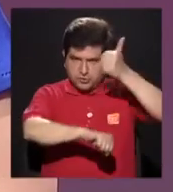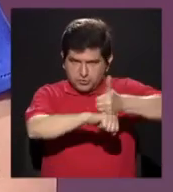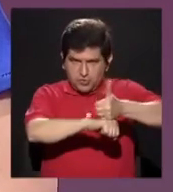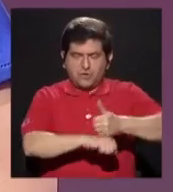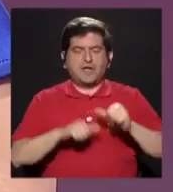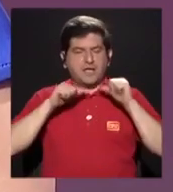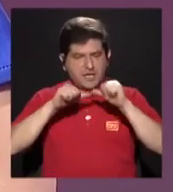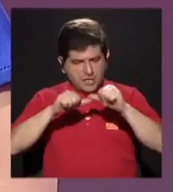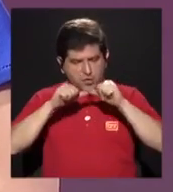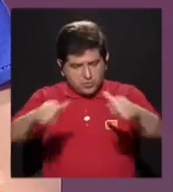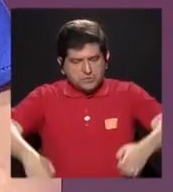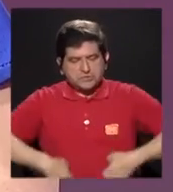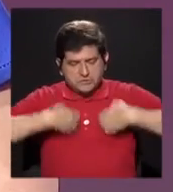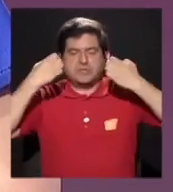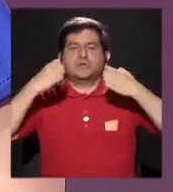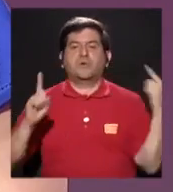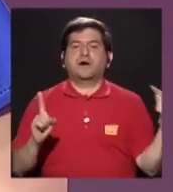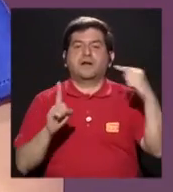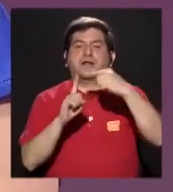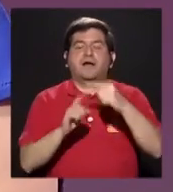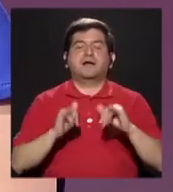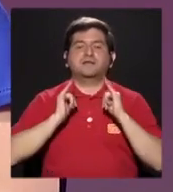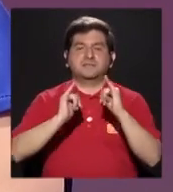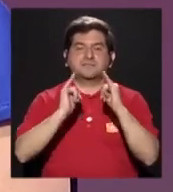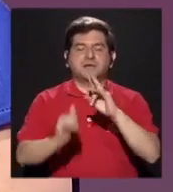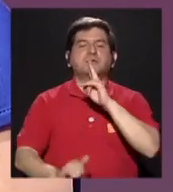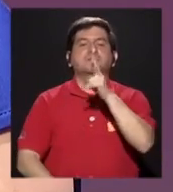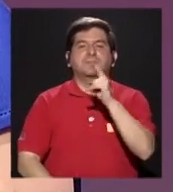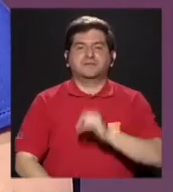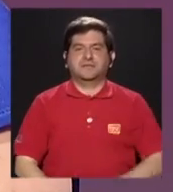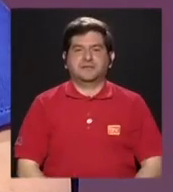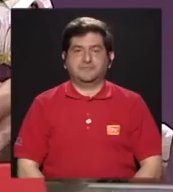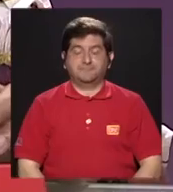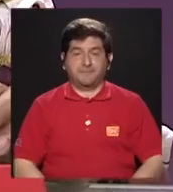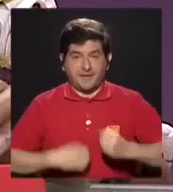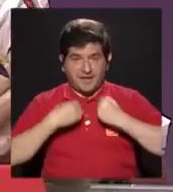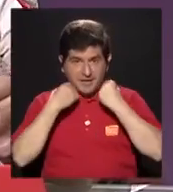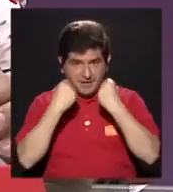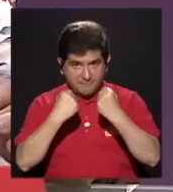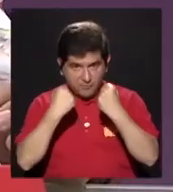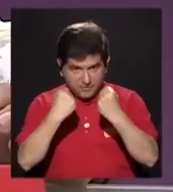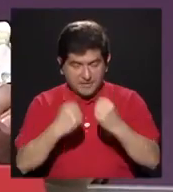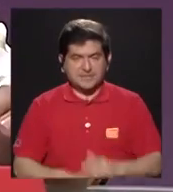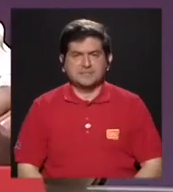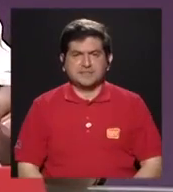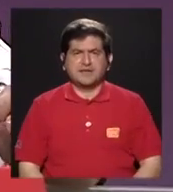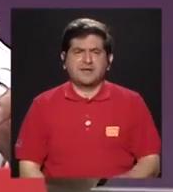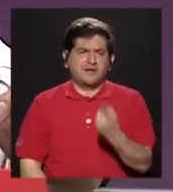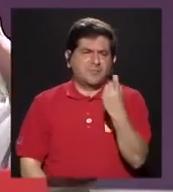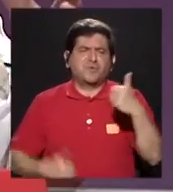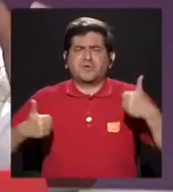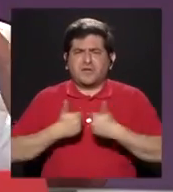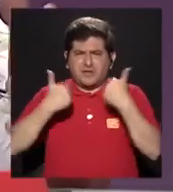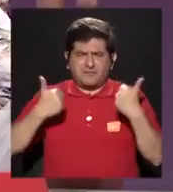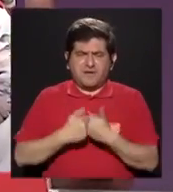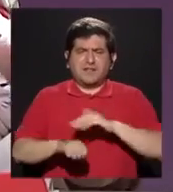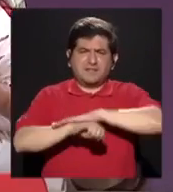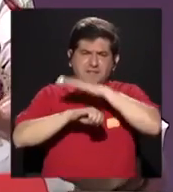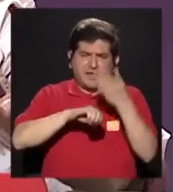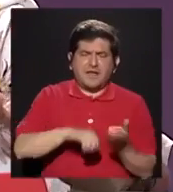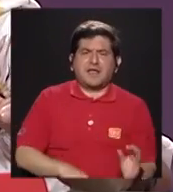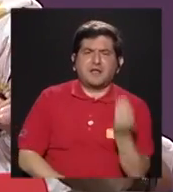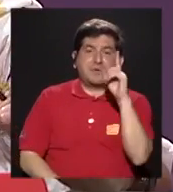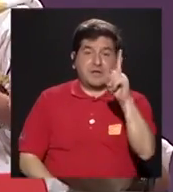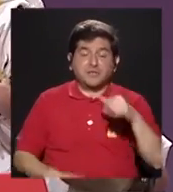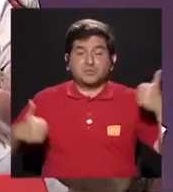debe seguir existiendo hasta que lleguemos a la igualdad real y fortalecerse porque todavía tenemos muchos retos el embarazo adolescente es